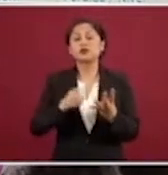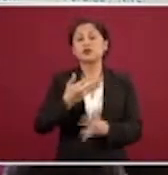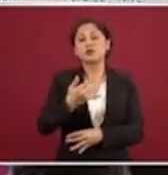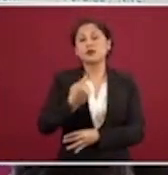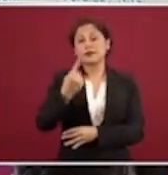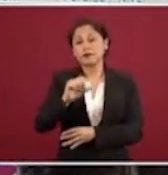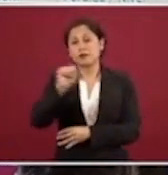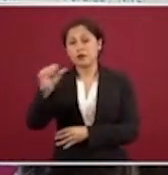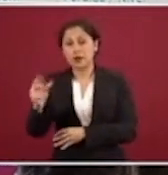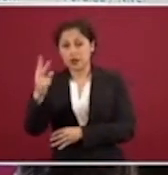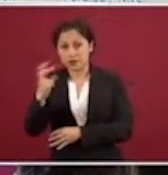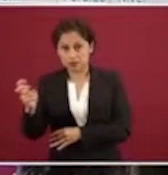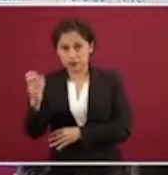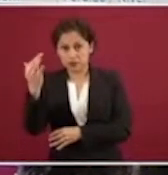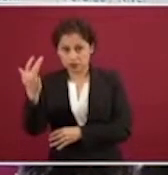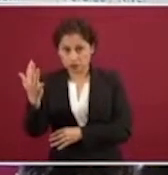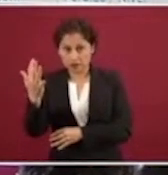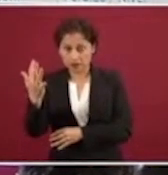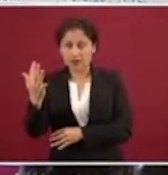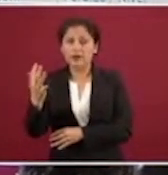a 250,